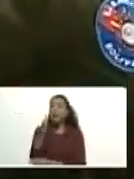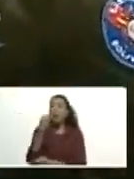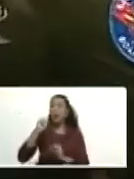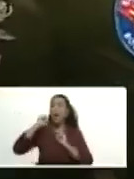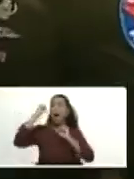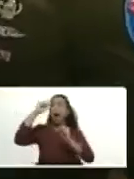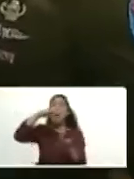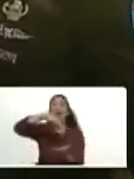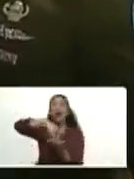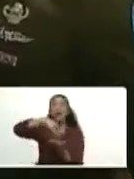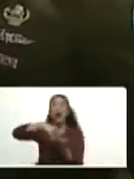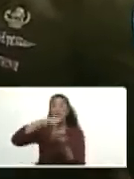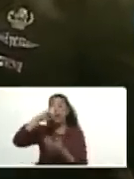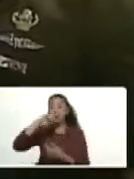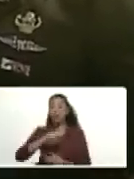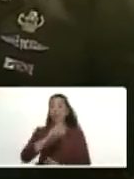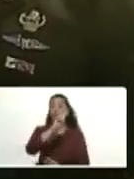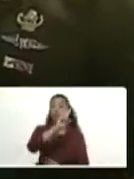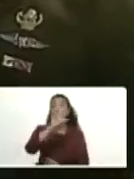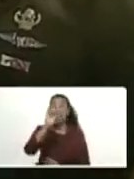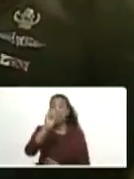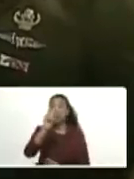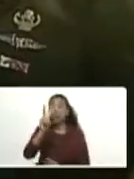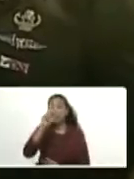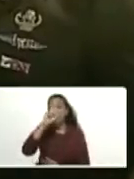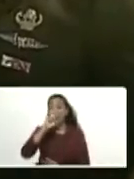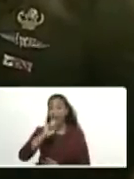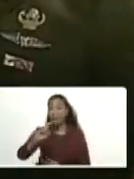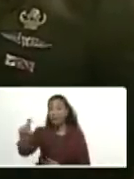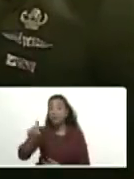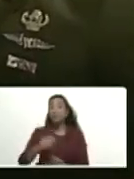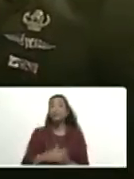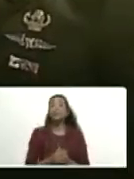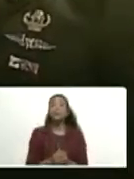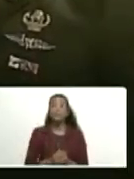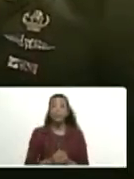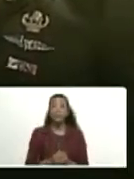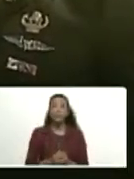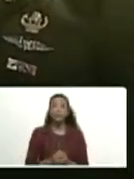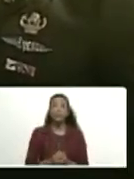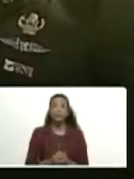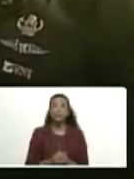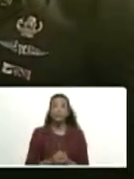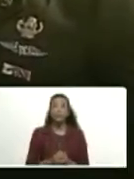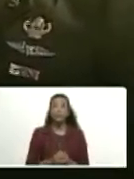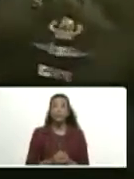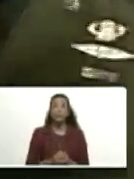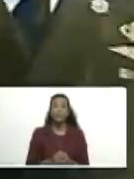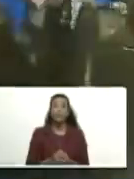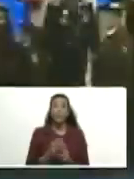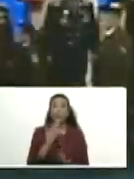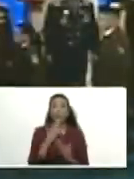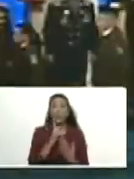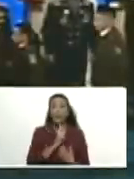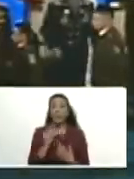de Carabobo, recientemente celebrada en nuestro país. Comandante en jefe, permiso para retirarme. A la izquierda,